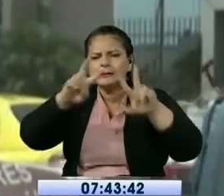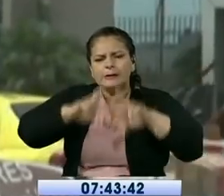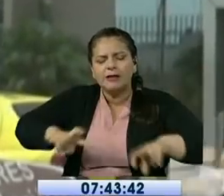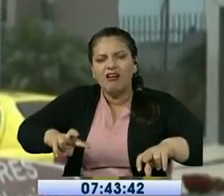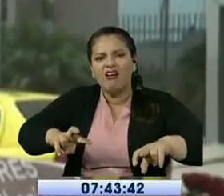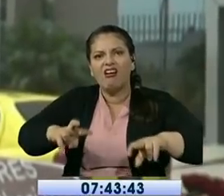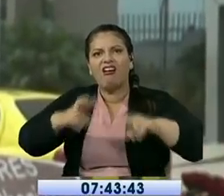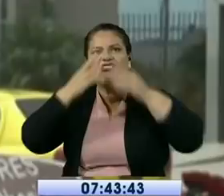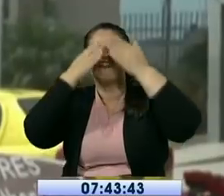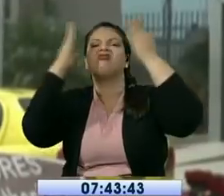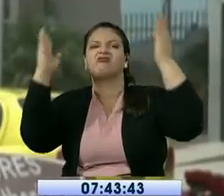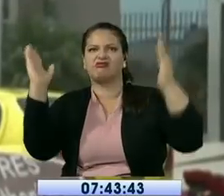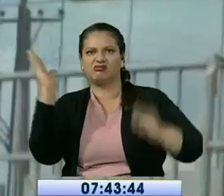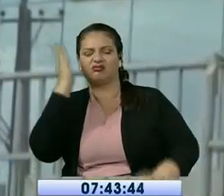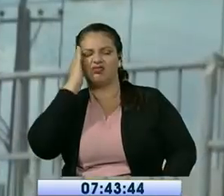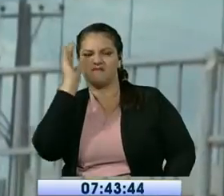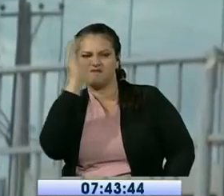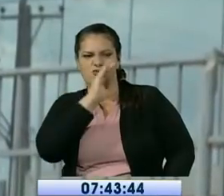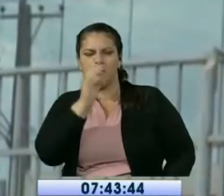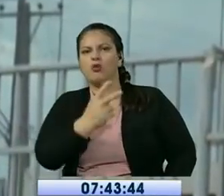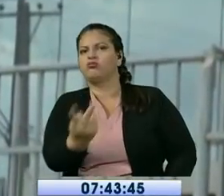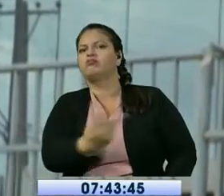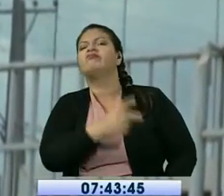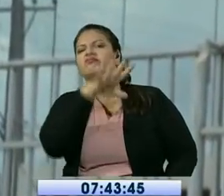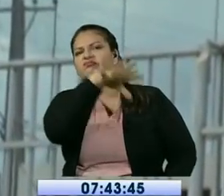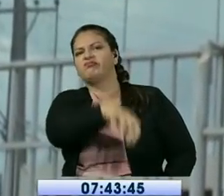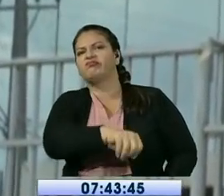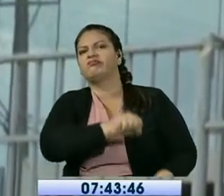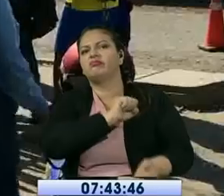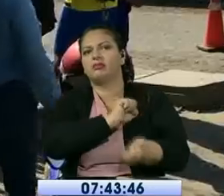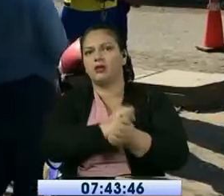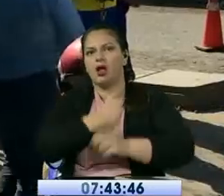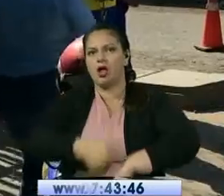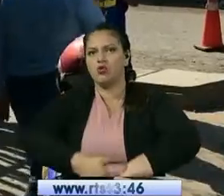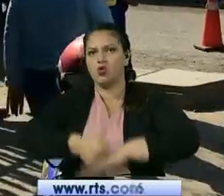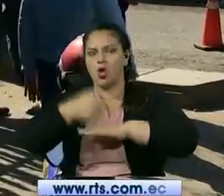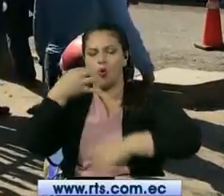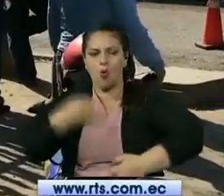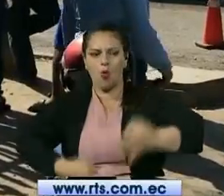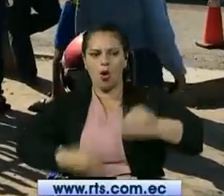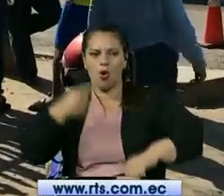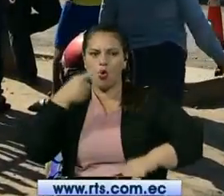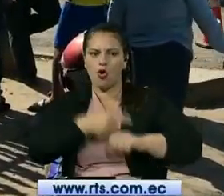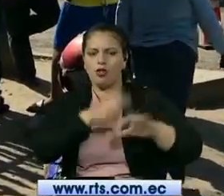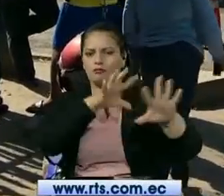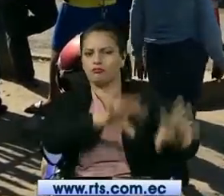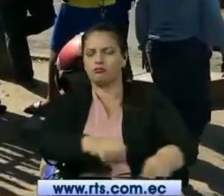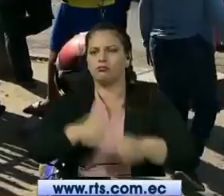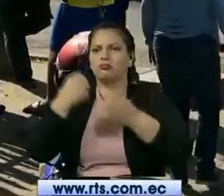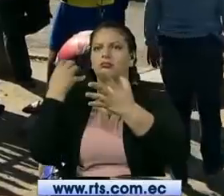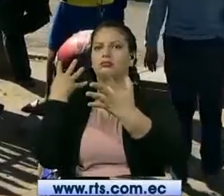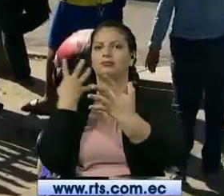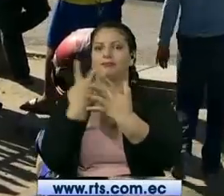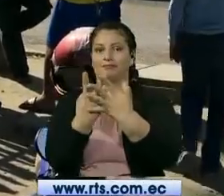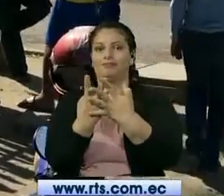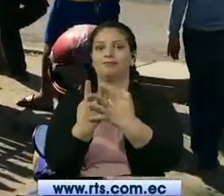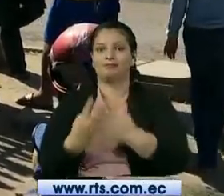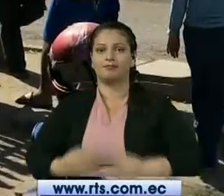de flagrancia les dictaminaron prisión preventiva. Desde Huaquillas, informó Karina Valdivieso.